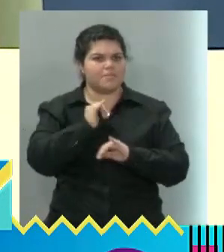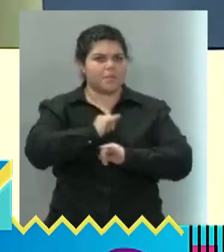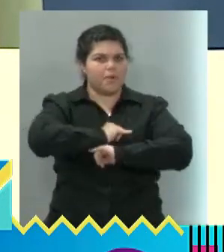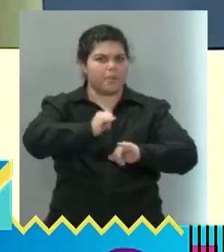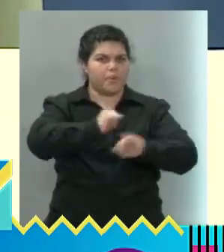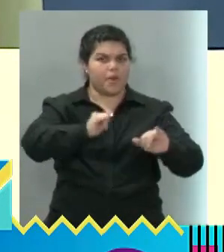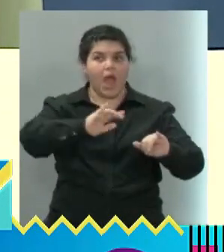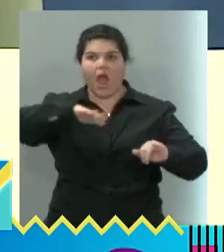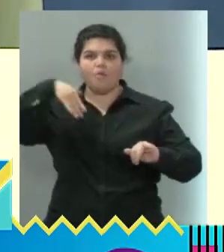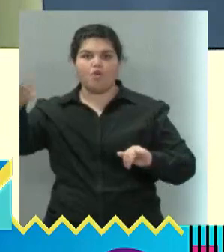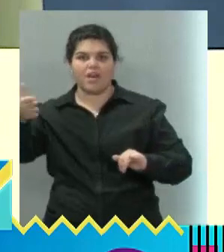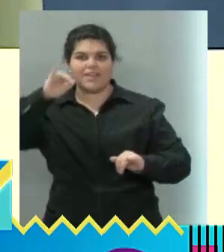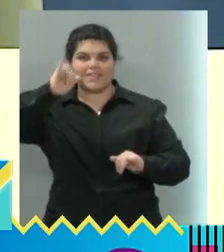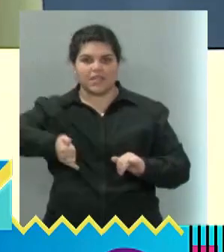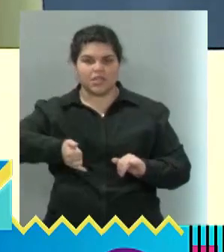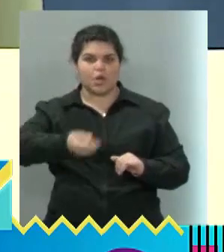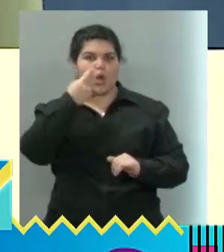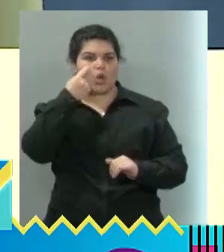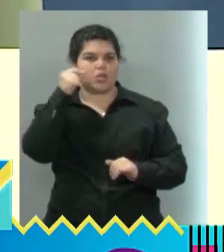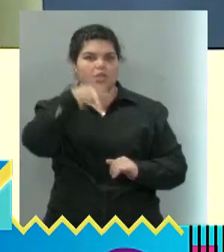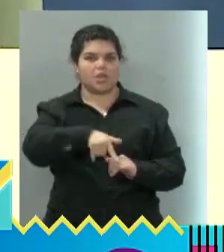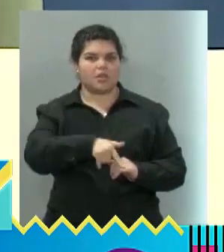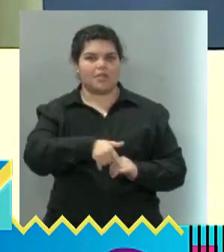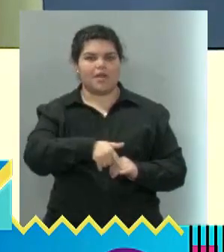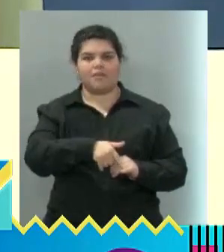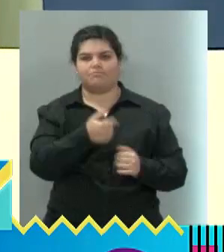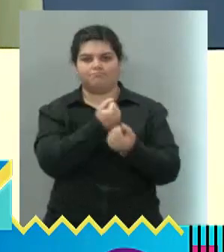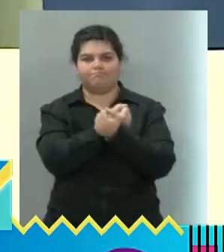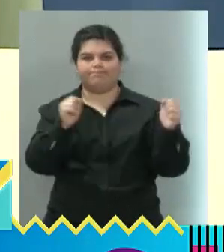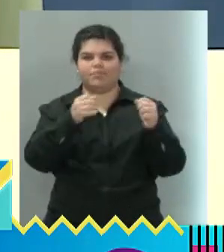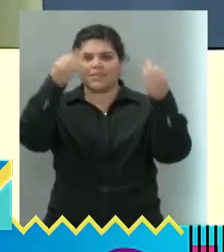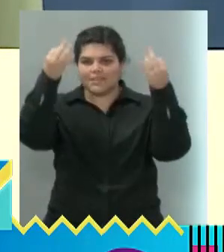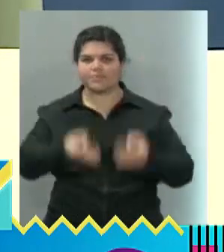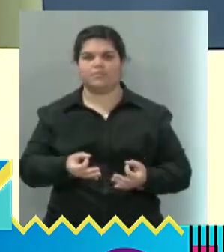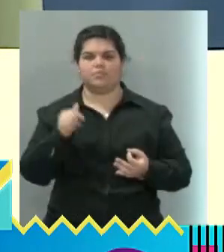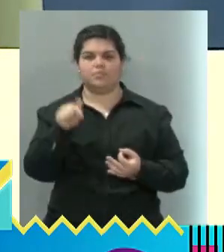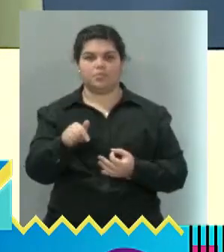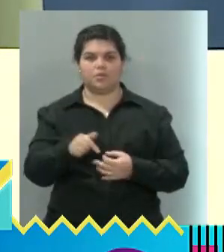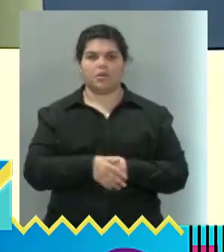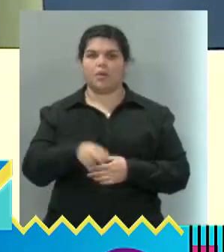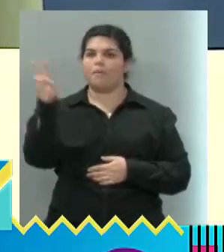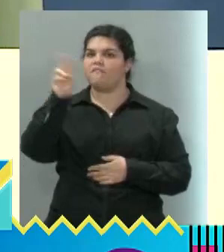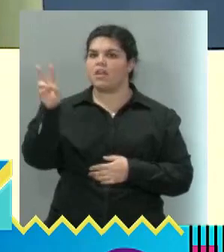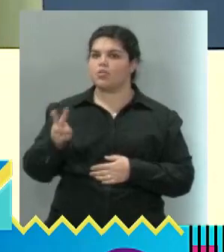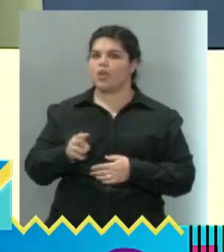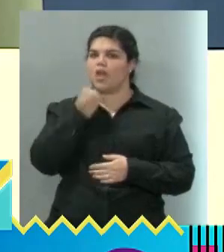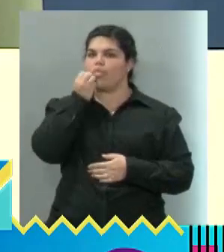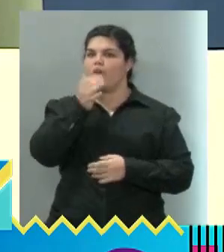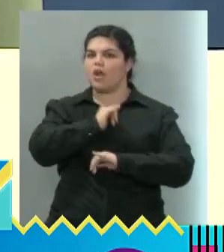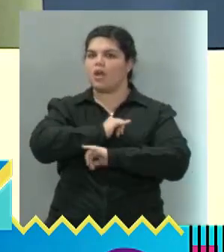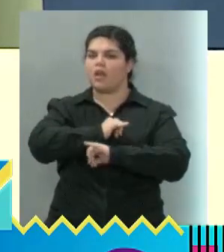reconocimiento. Esa es la lucha que también tiene que hacer Bolívar, porque si uno piensa, Venezuela declara su independencia